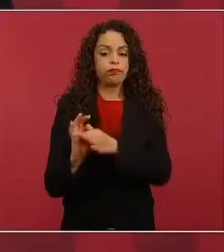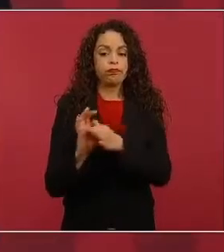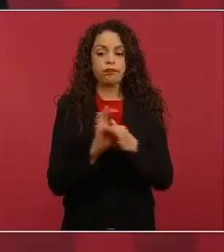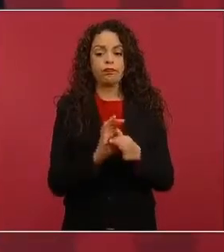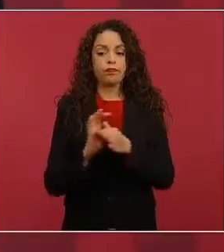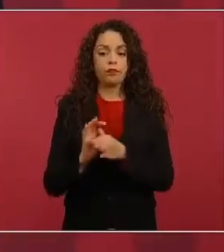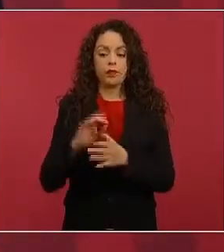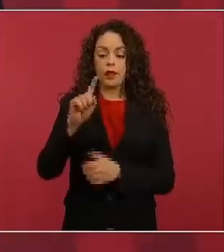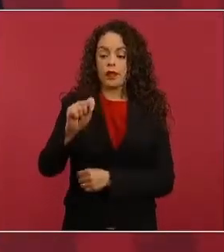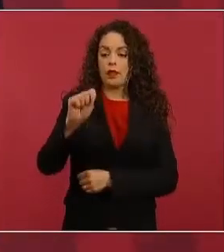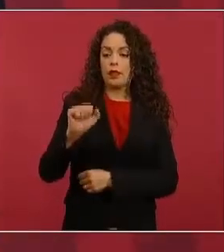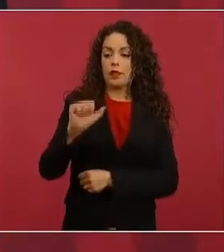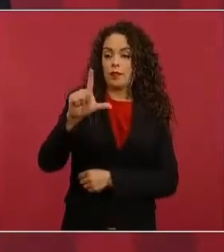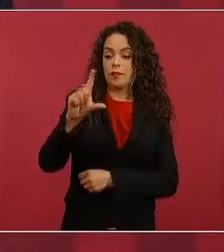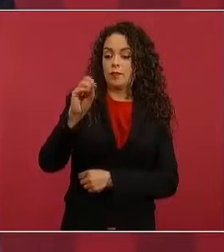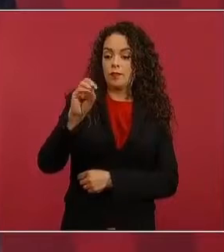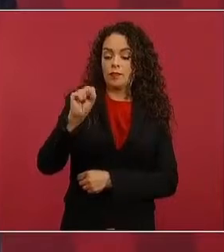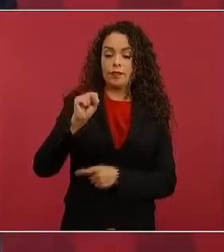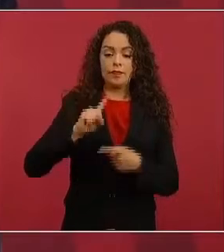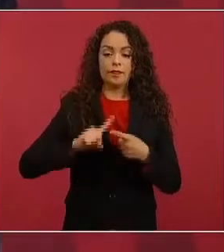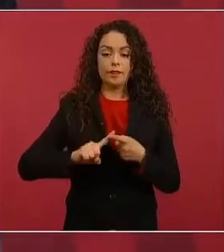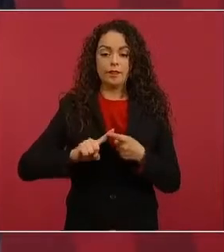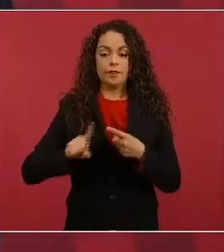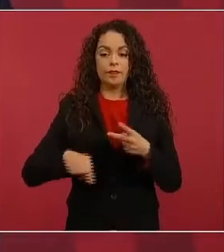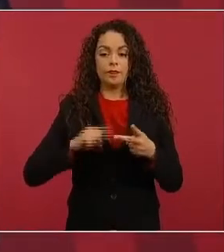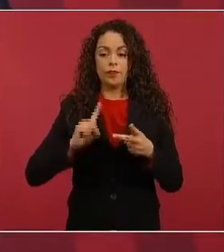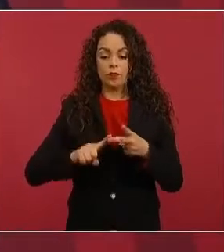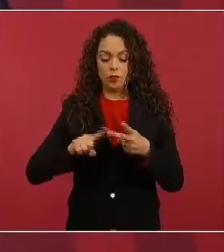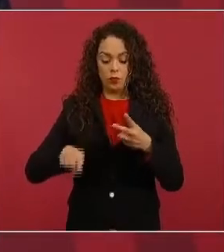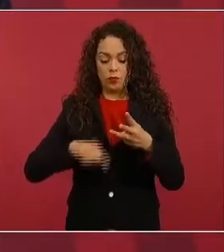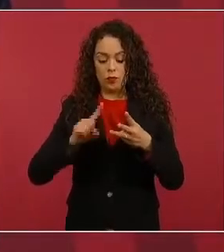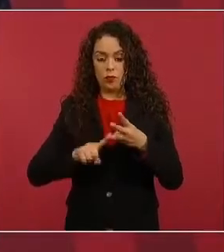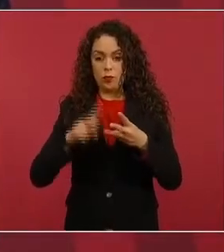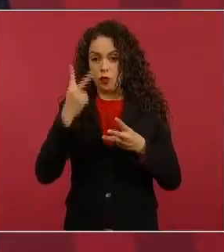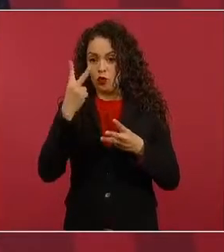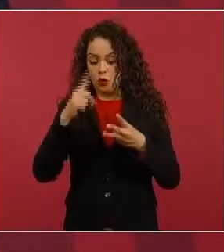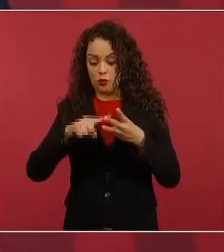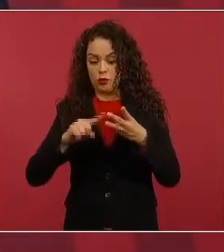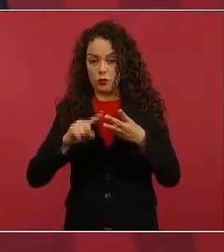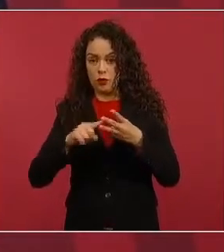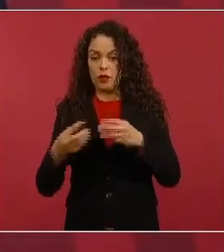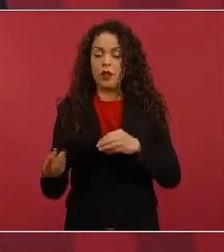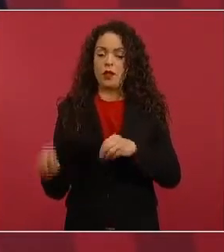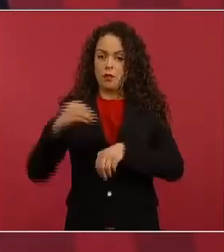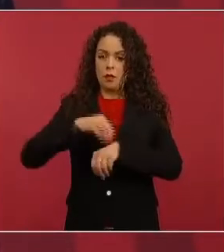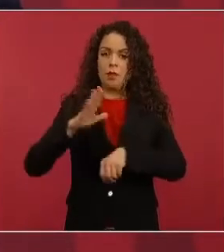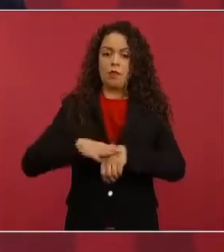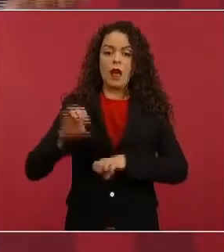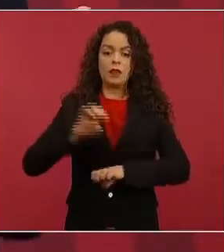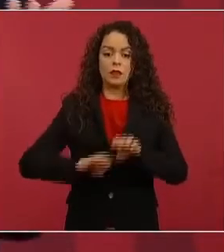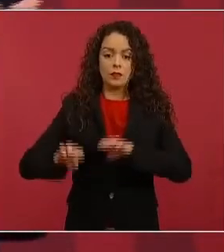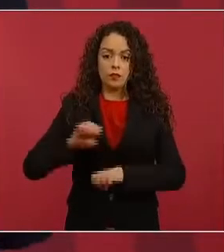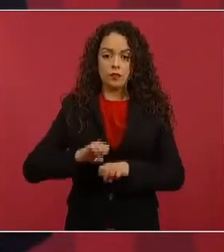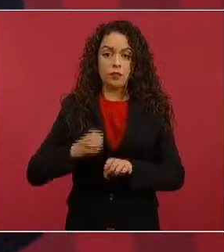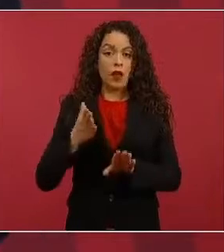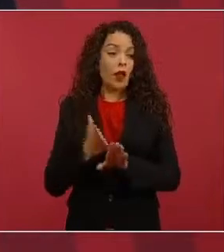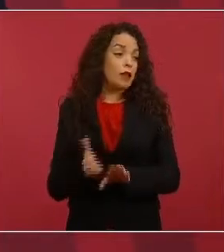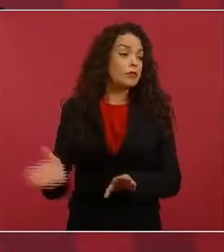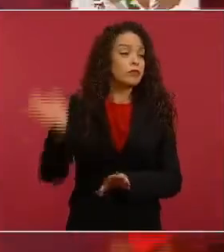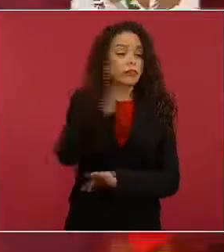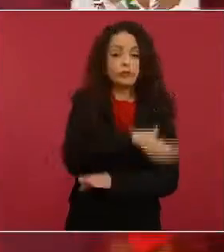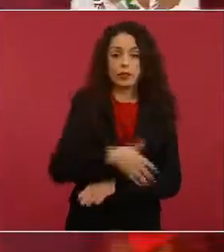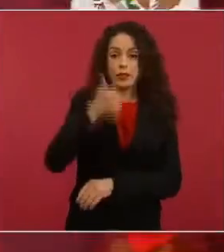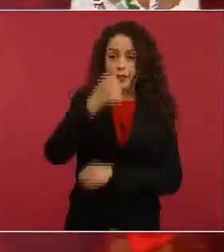A Talos y a 2 empresas más en el sexenio anterior